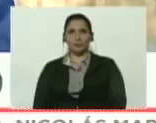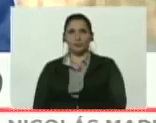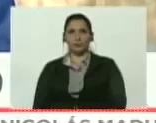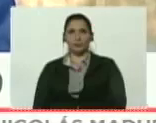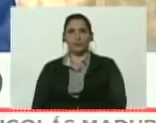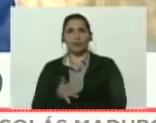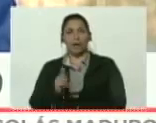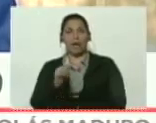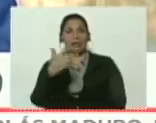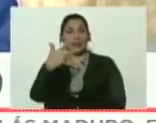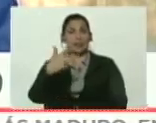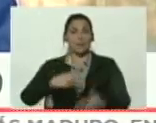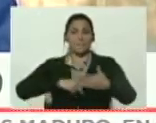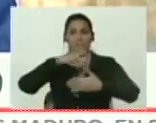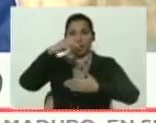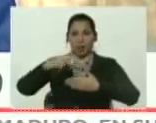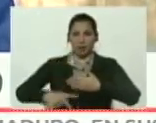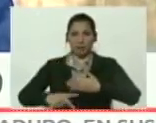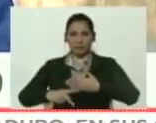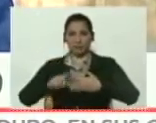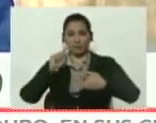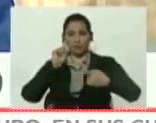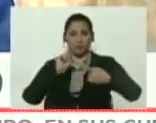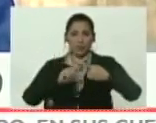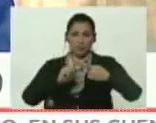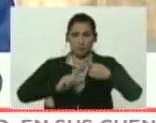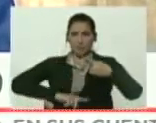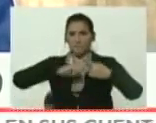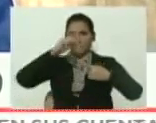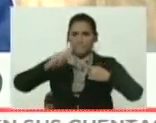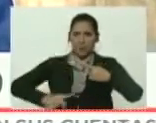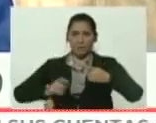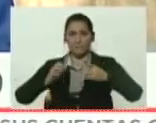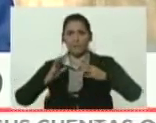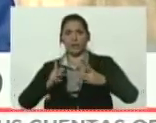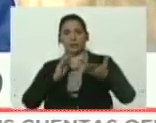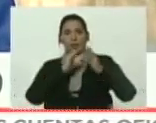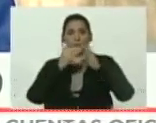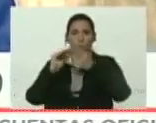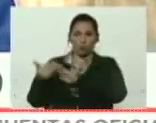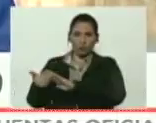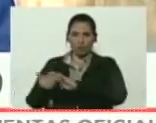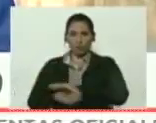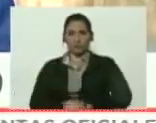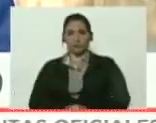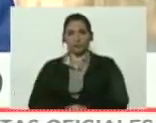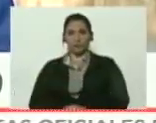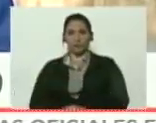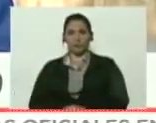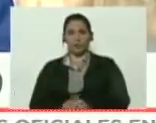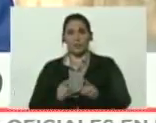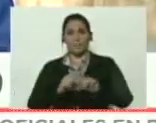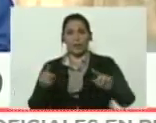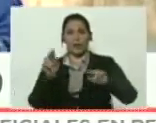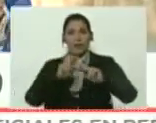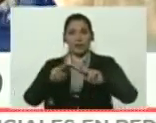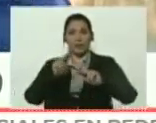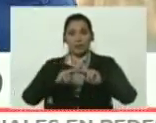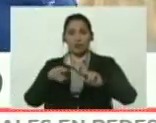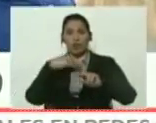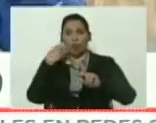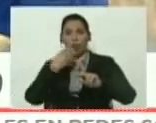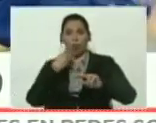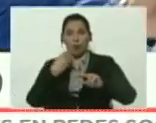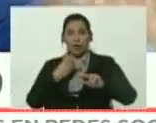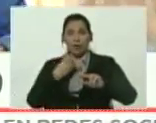Hay 3 planes. El primer plan, el plan vacacional comunitario, para niños y jóvenes en la edad